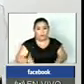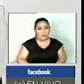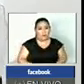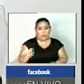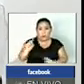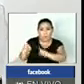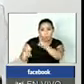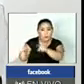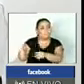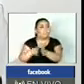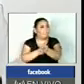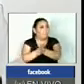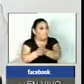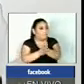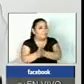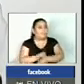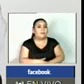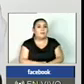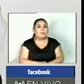pregunta bien interesante.